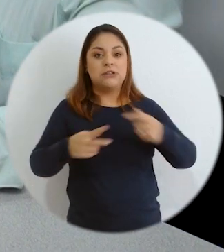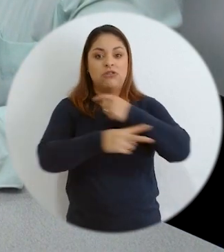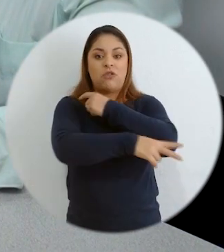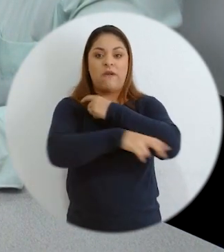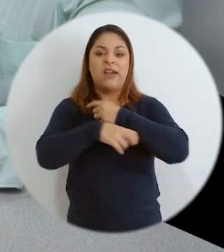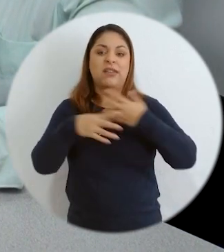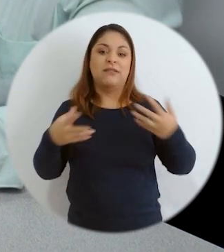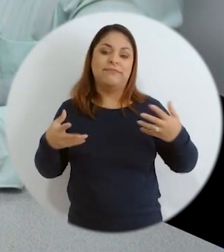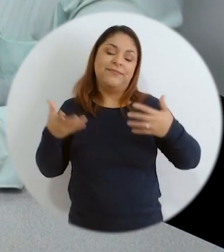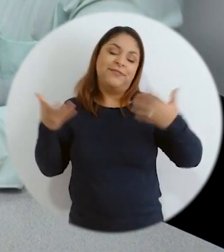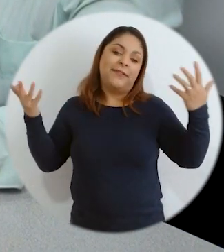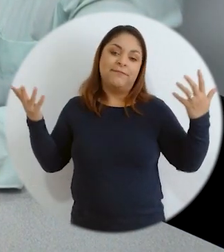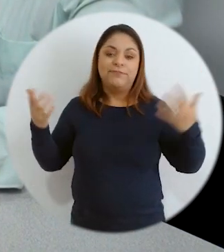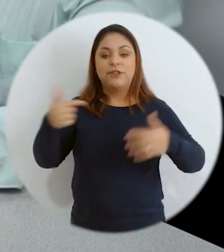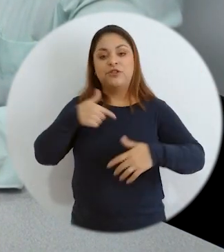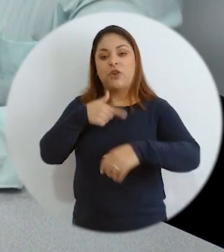local,